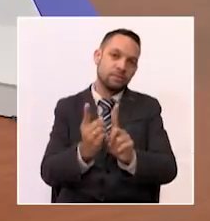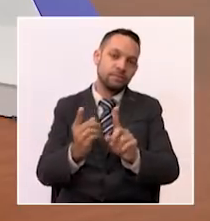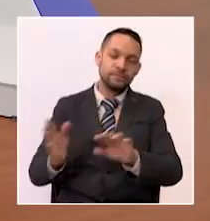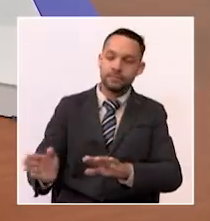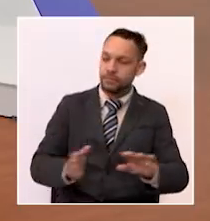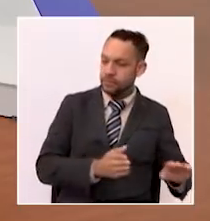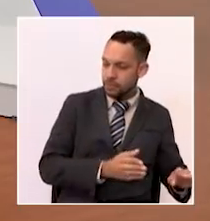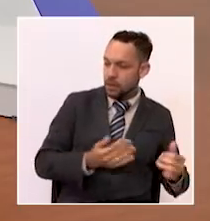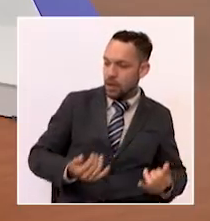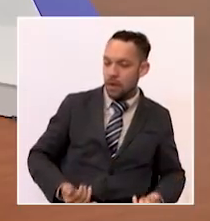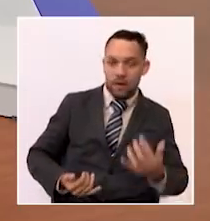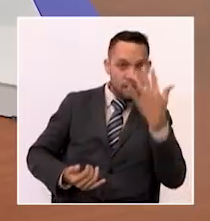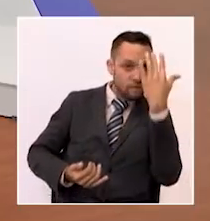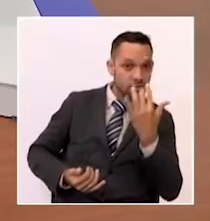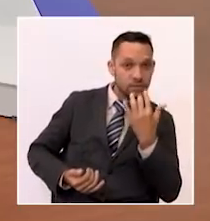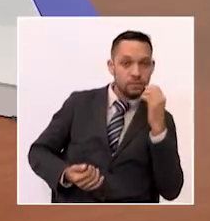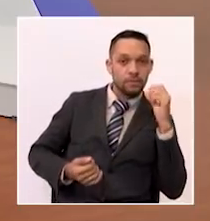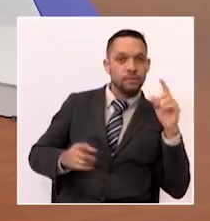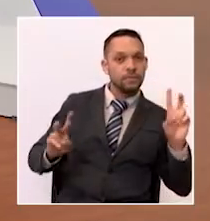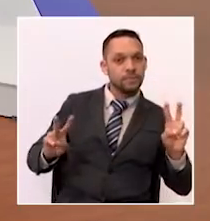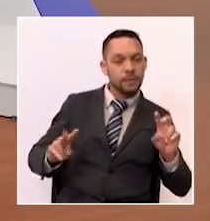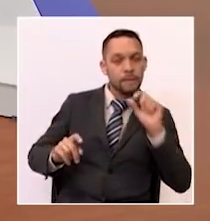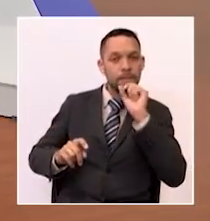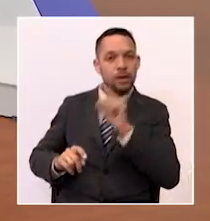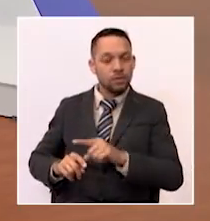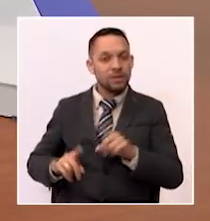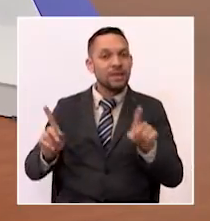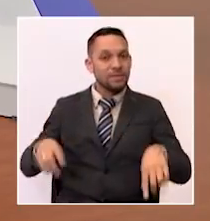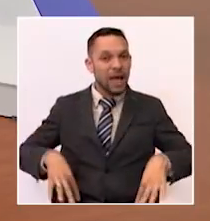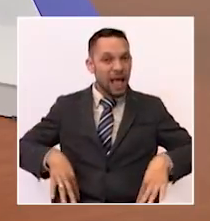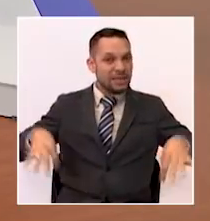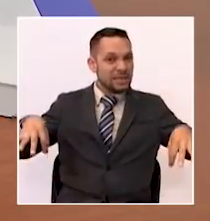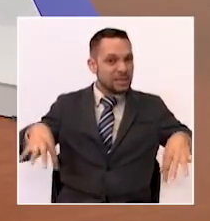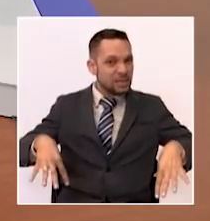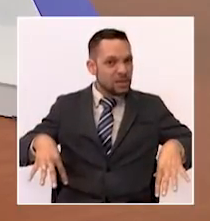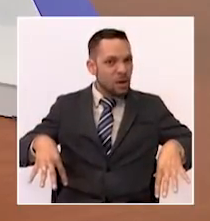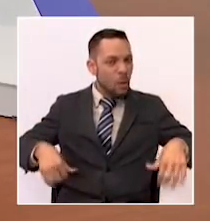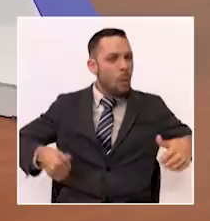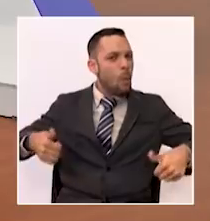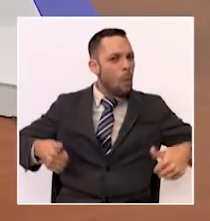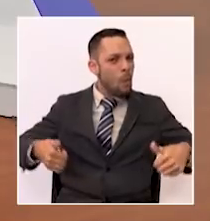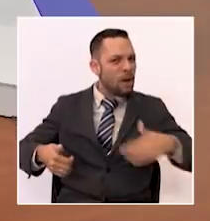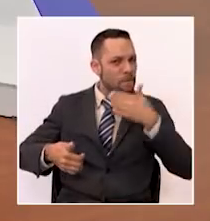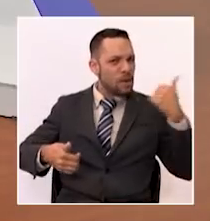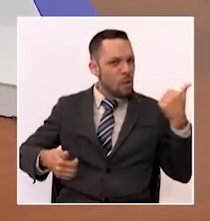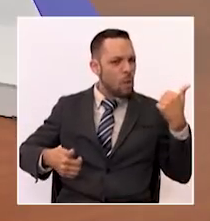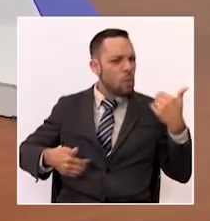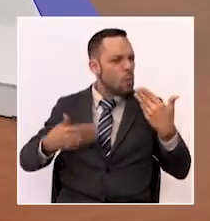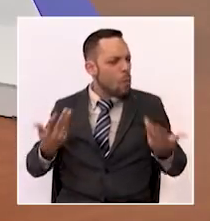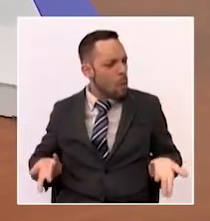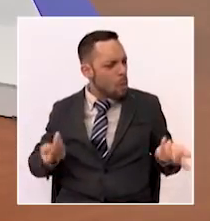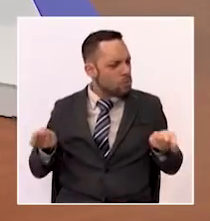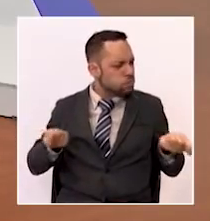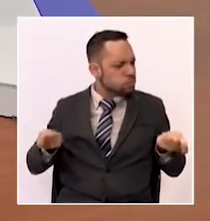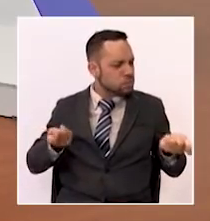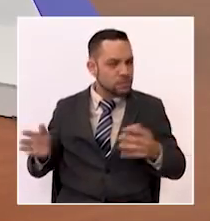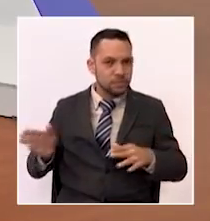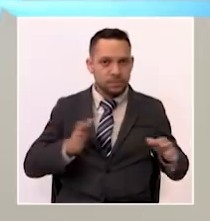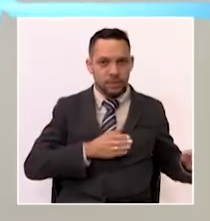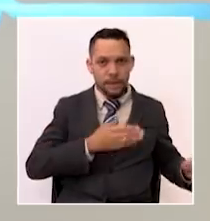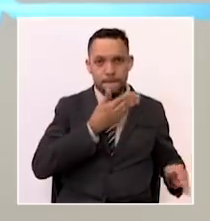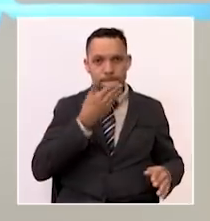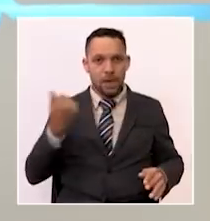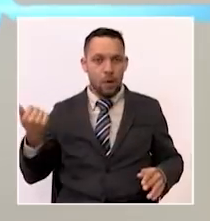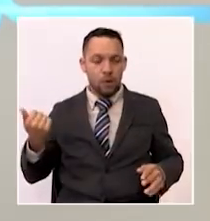algunas recomendaciones sobre el uso de ropa interior. Sí. ¿Qué es lo mejor para estos casos? La mejor ropa interior es